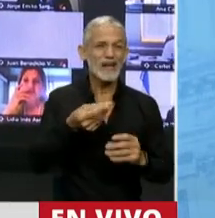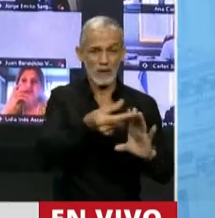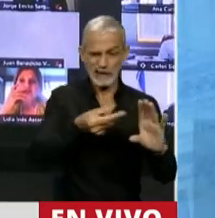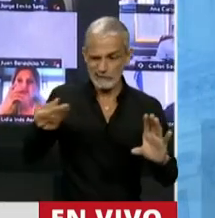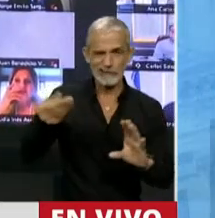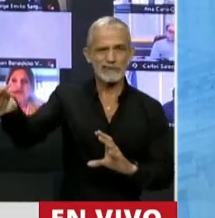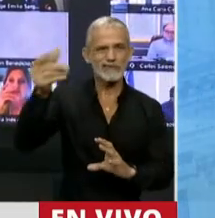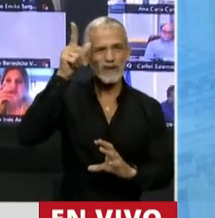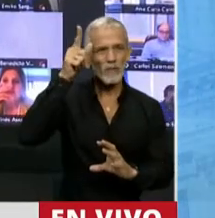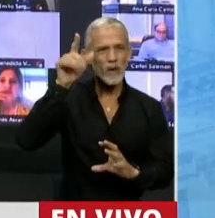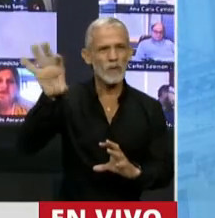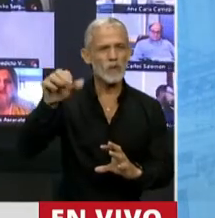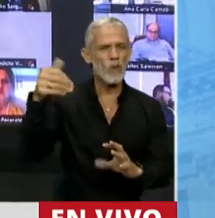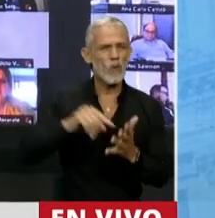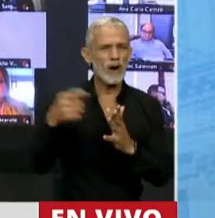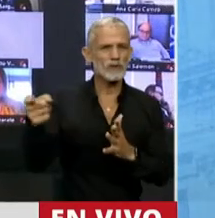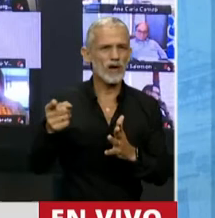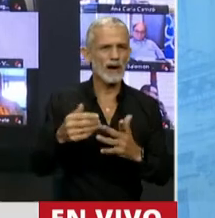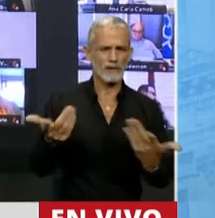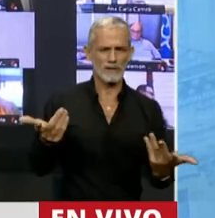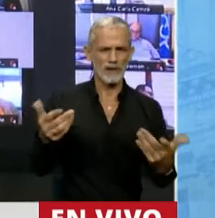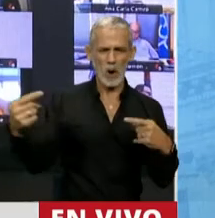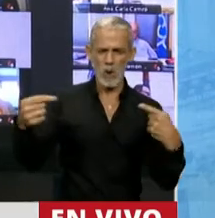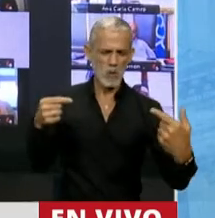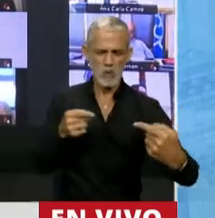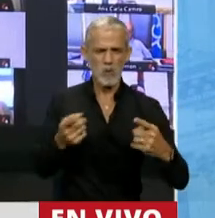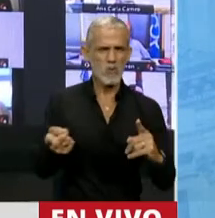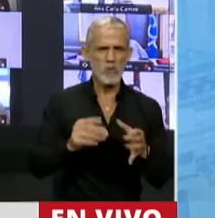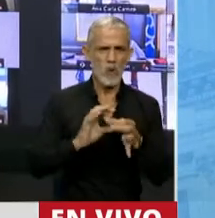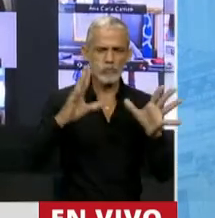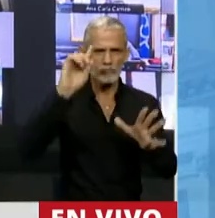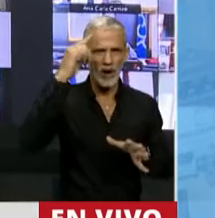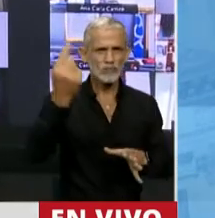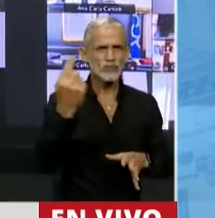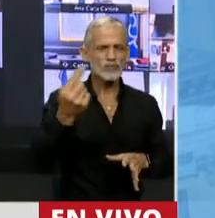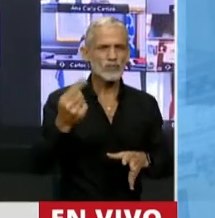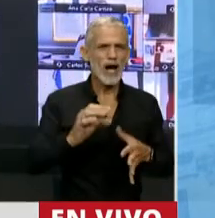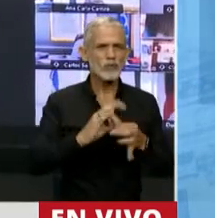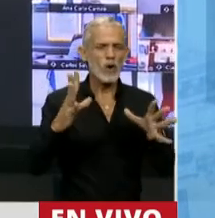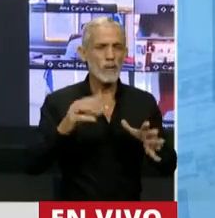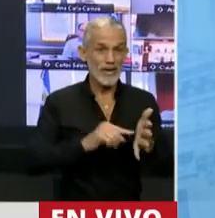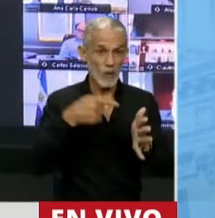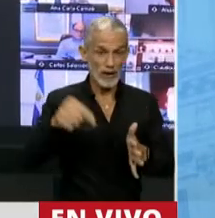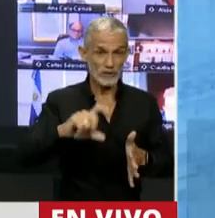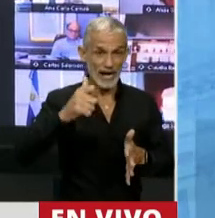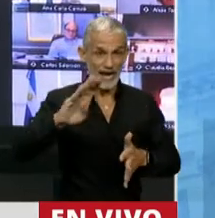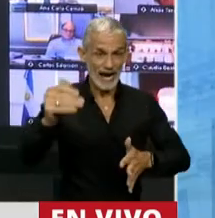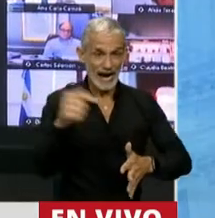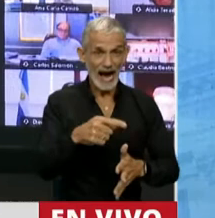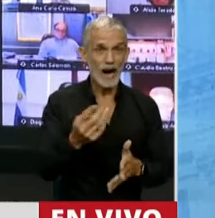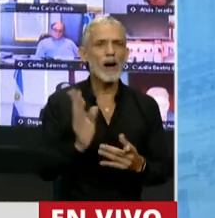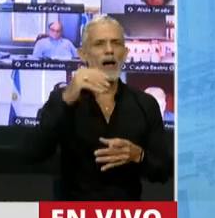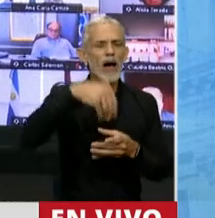como si fuera una pelea de federalismo, sino entender que de la autonomía de la capital federal es que es